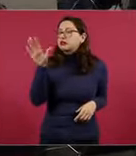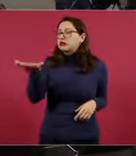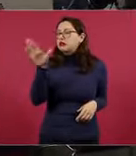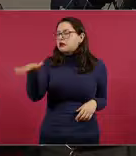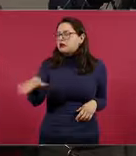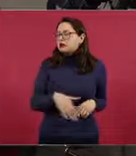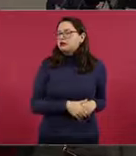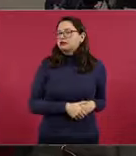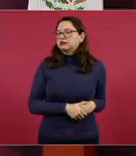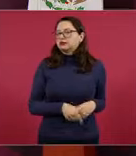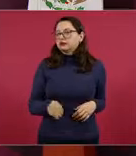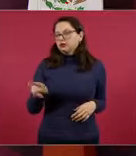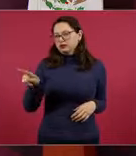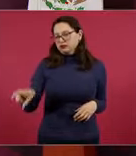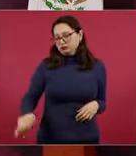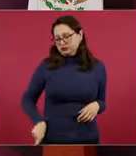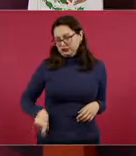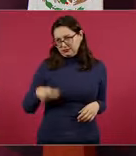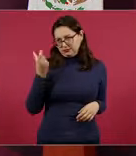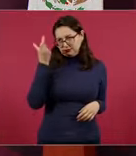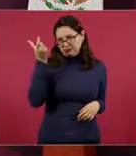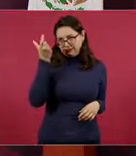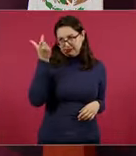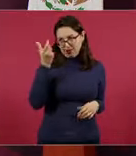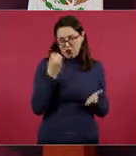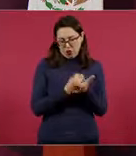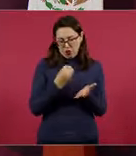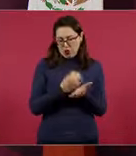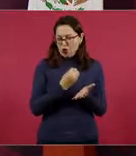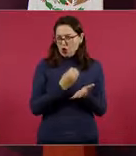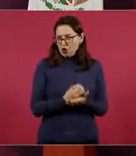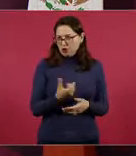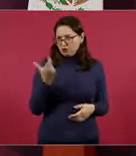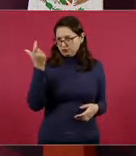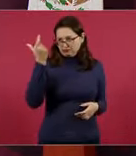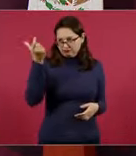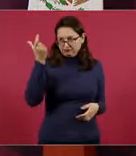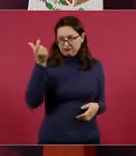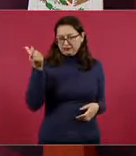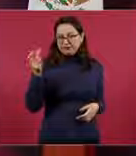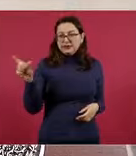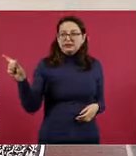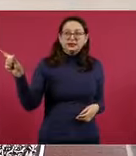que sacara un centenario, un azteca.